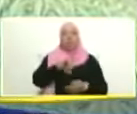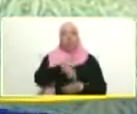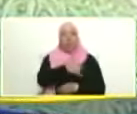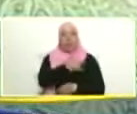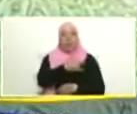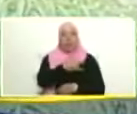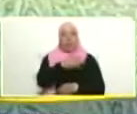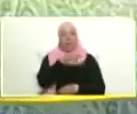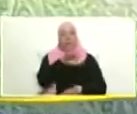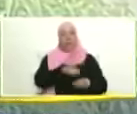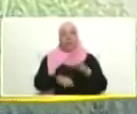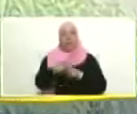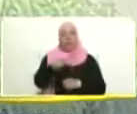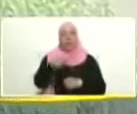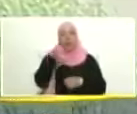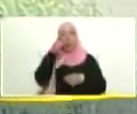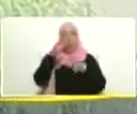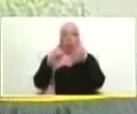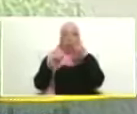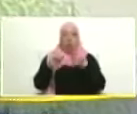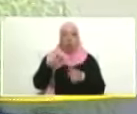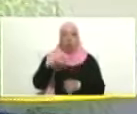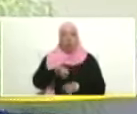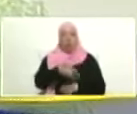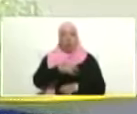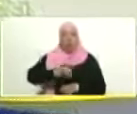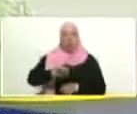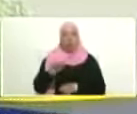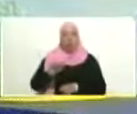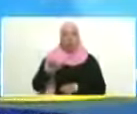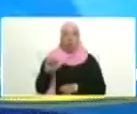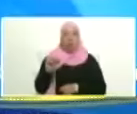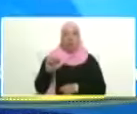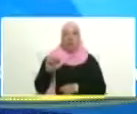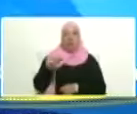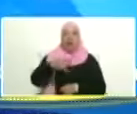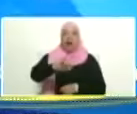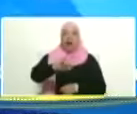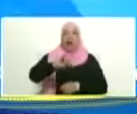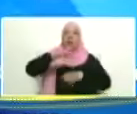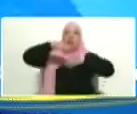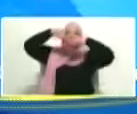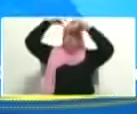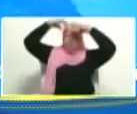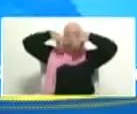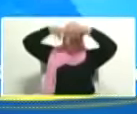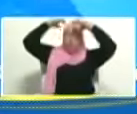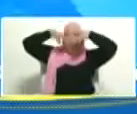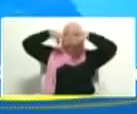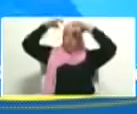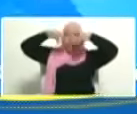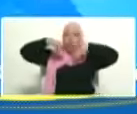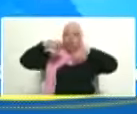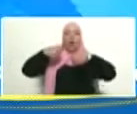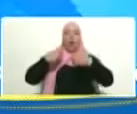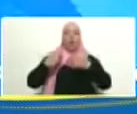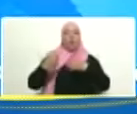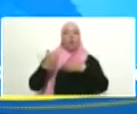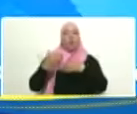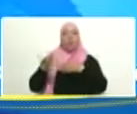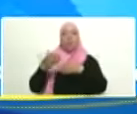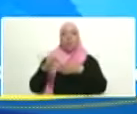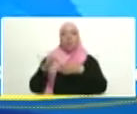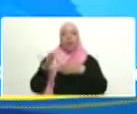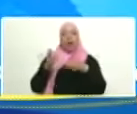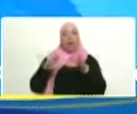Nacional Experimental de la Seguridad, la UNES, siempre, siempre, sea el mes que sea, llueve.